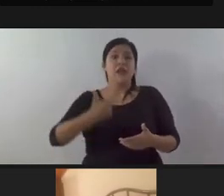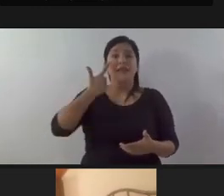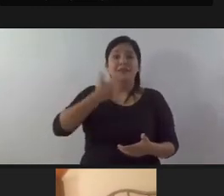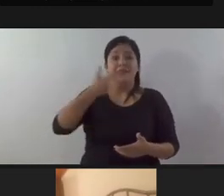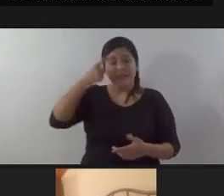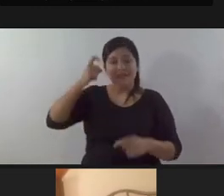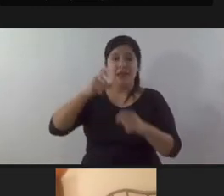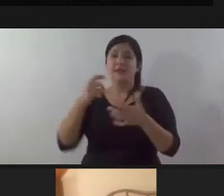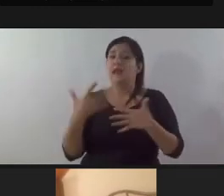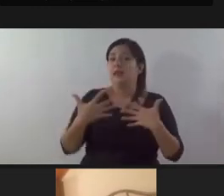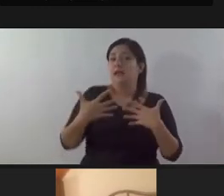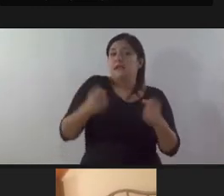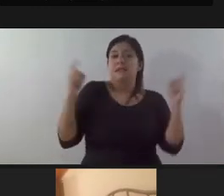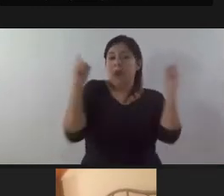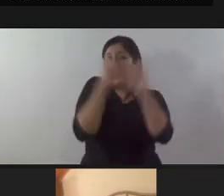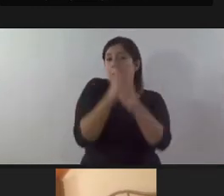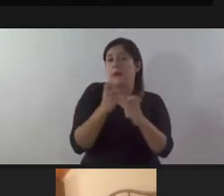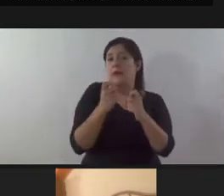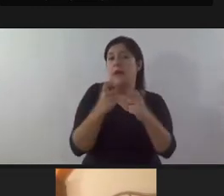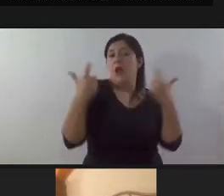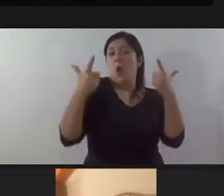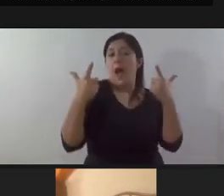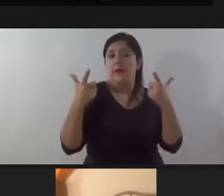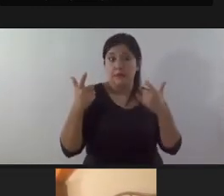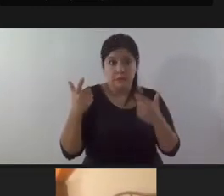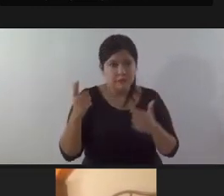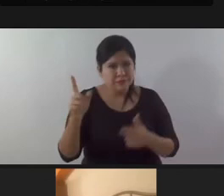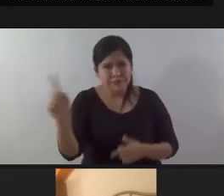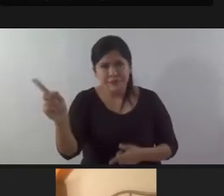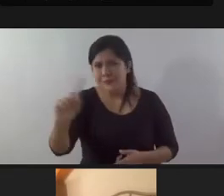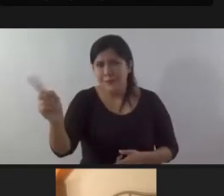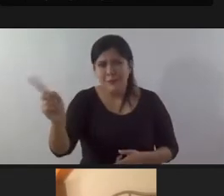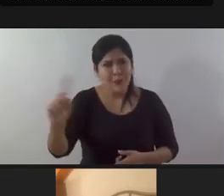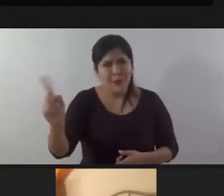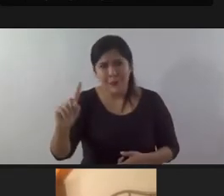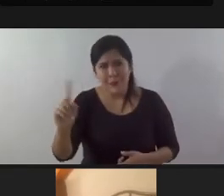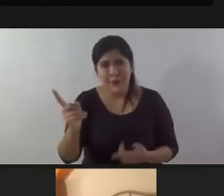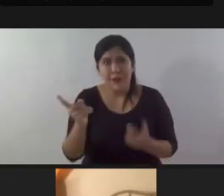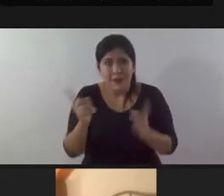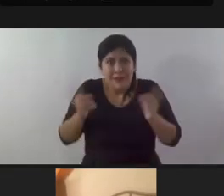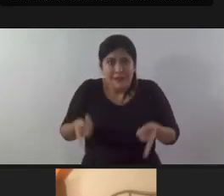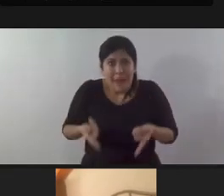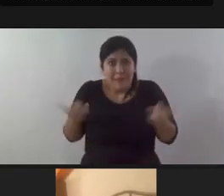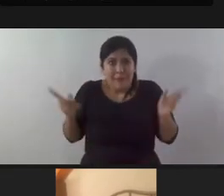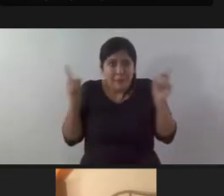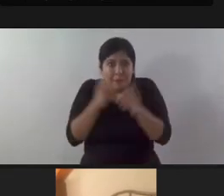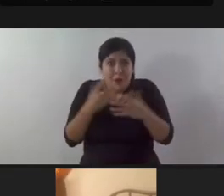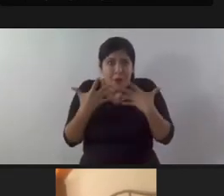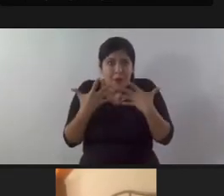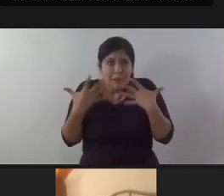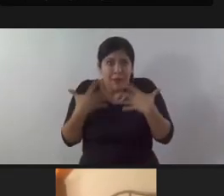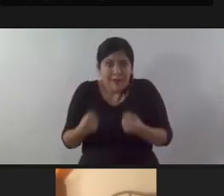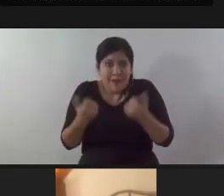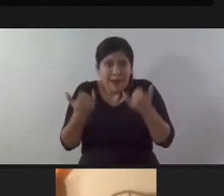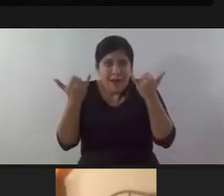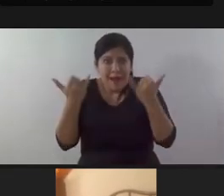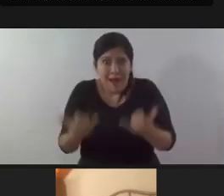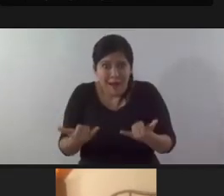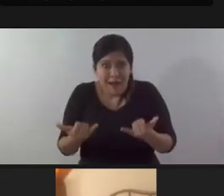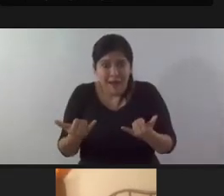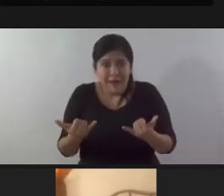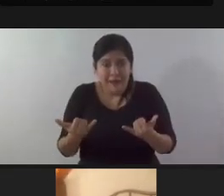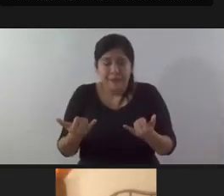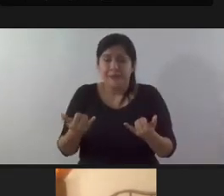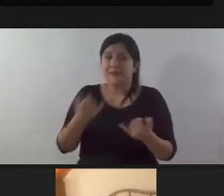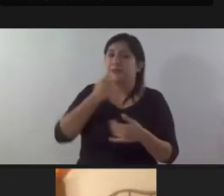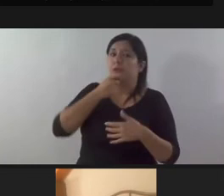salud. De hecho, las personas endosex también tienen problemas de salud. Es decir, por ejemplo, hay